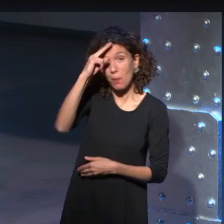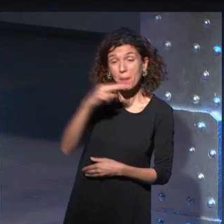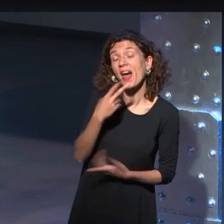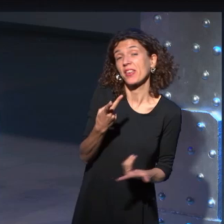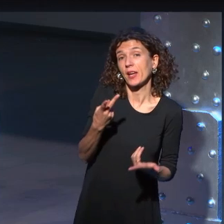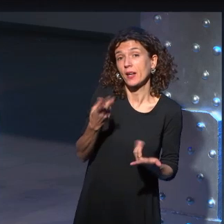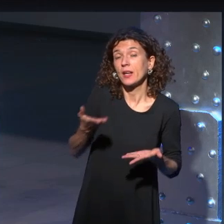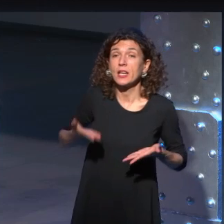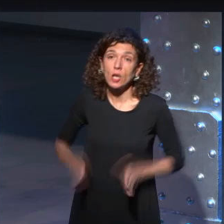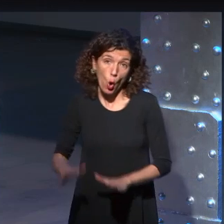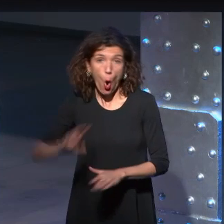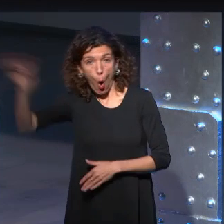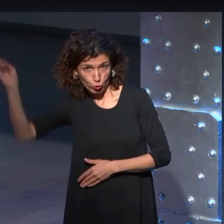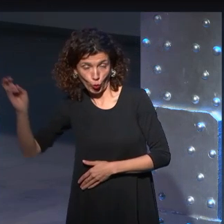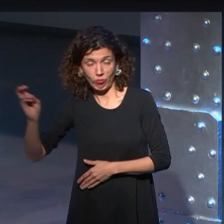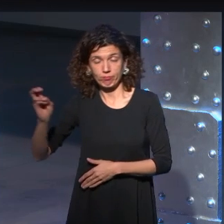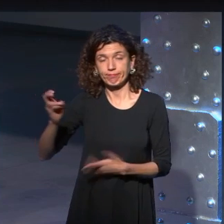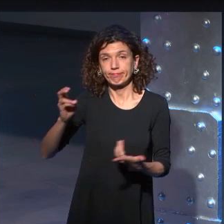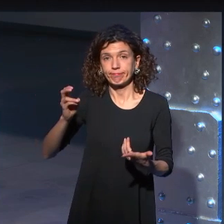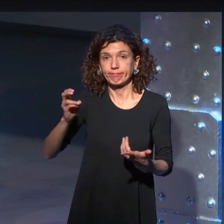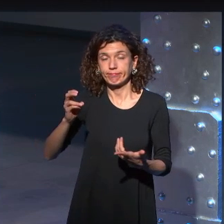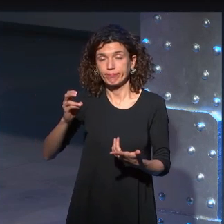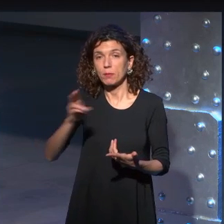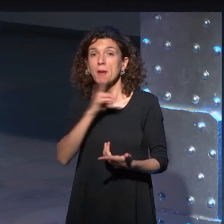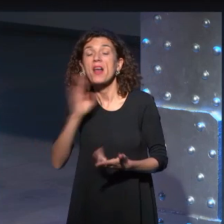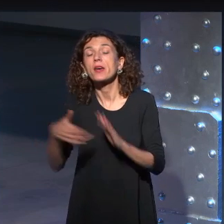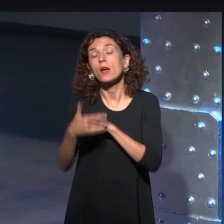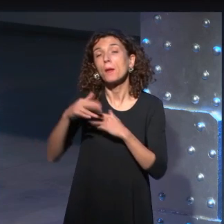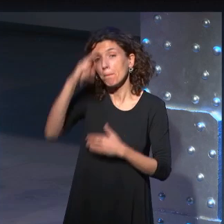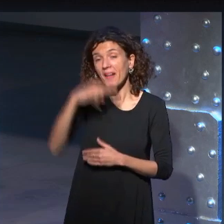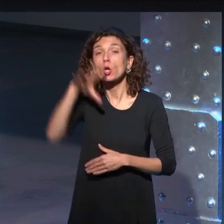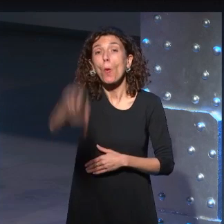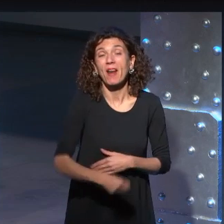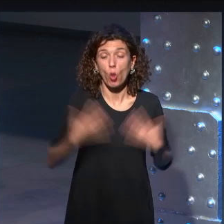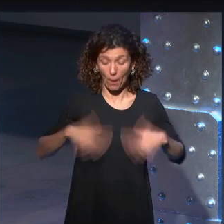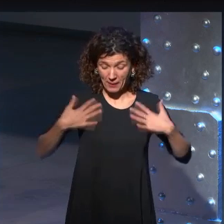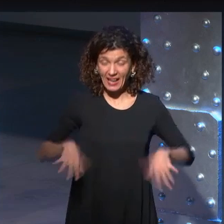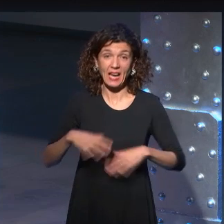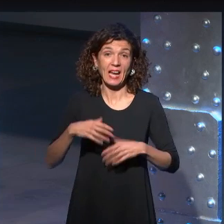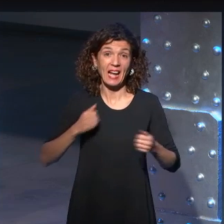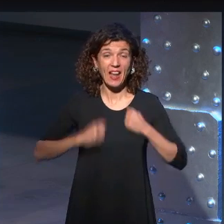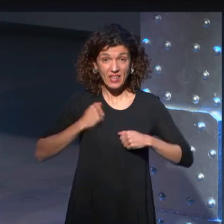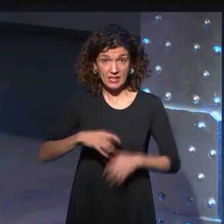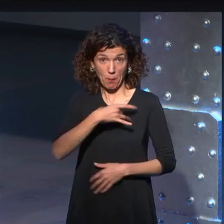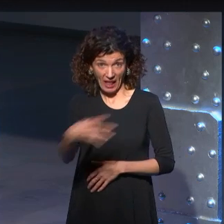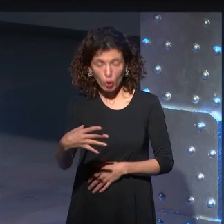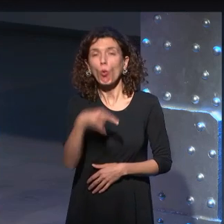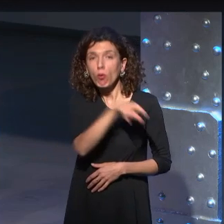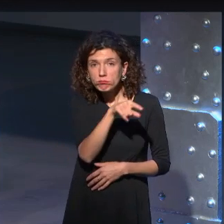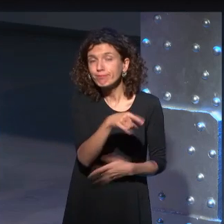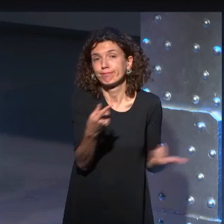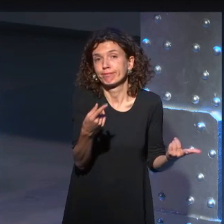él es un hijo bastardo, su padre un comprador de pieles canadiense blanco, pues